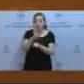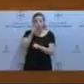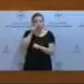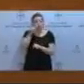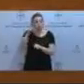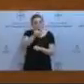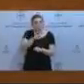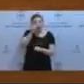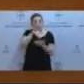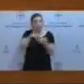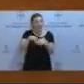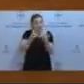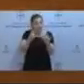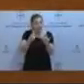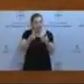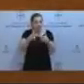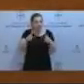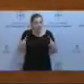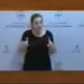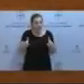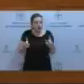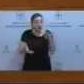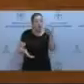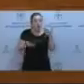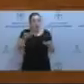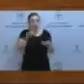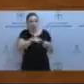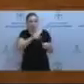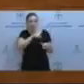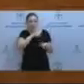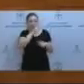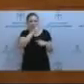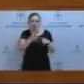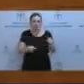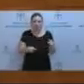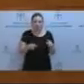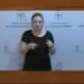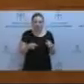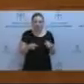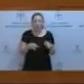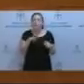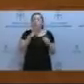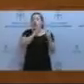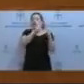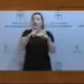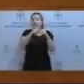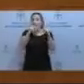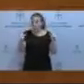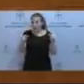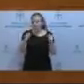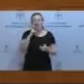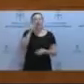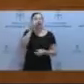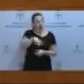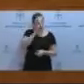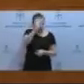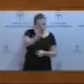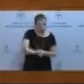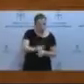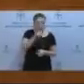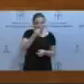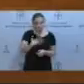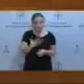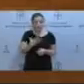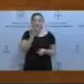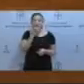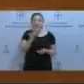repito, 2016, a la mitad de España, cuando hemos divergido todos los años. Las grandes cifras de Asturias, se las reconozco. Pero ¿sabe lo que pasa? Si nos